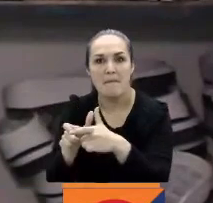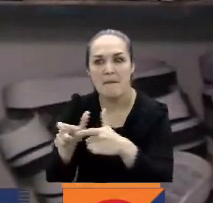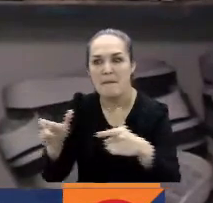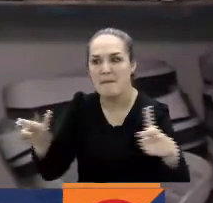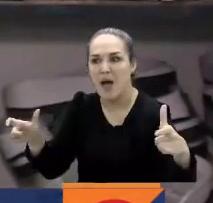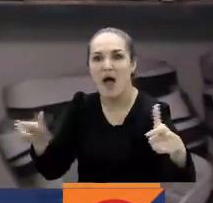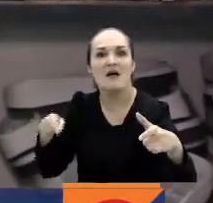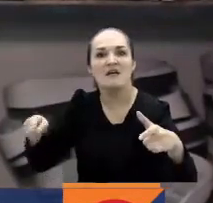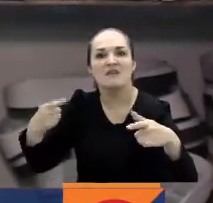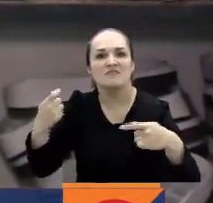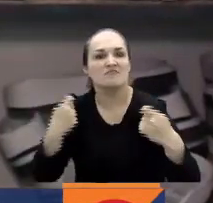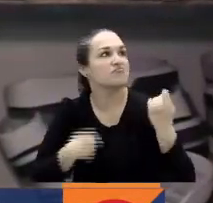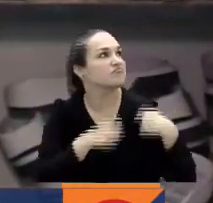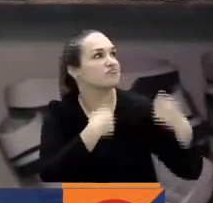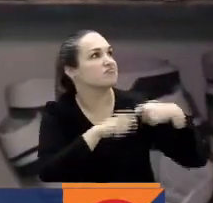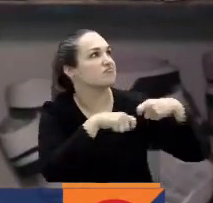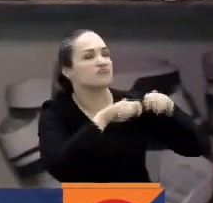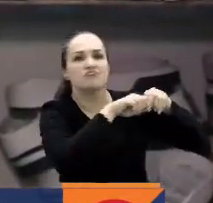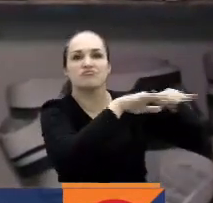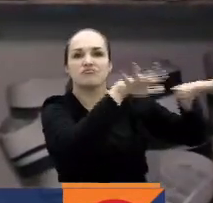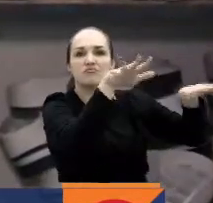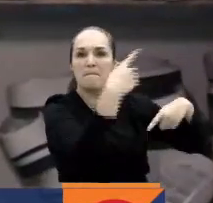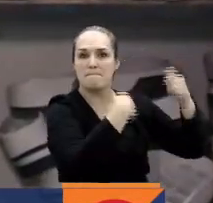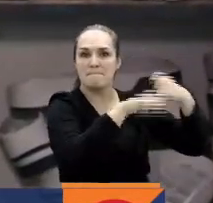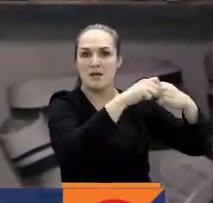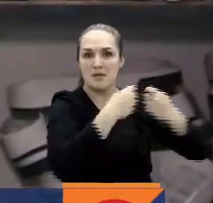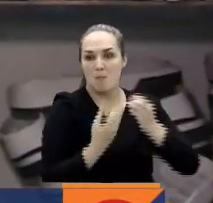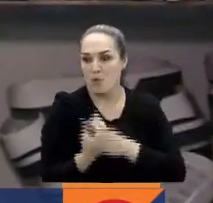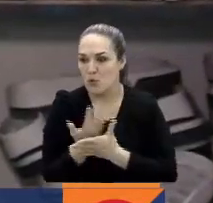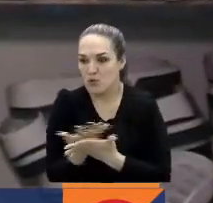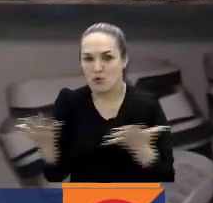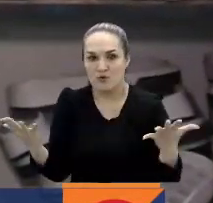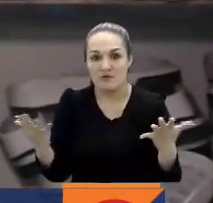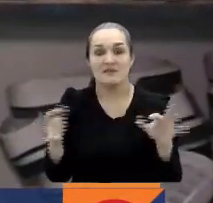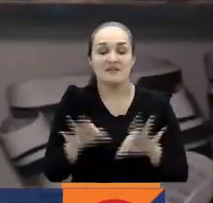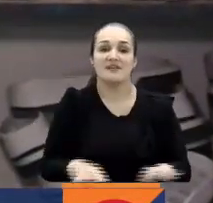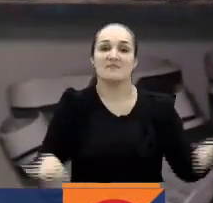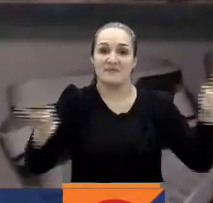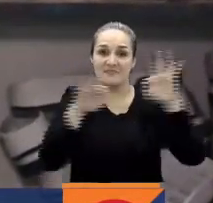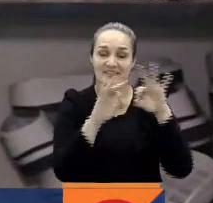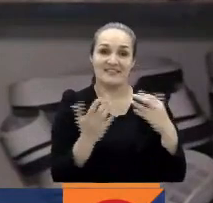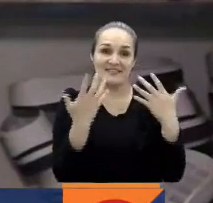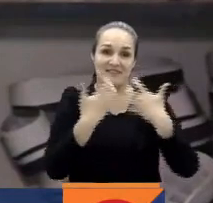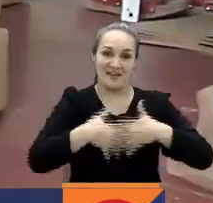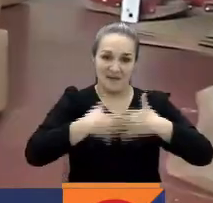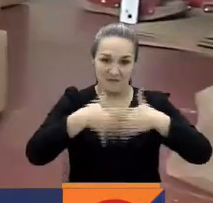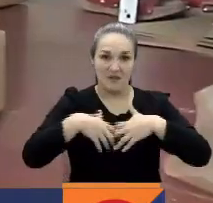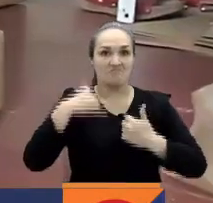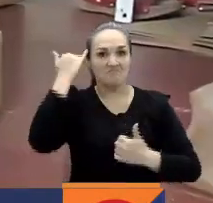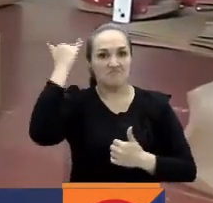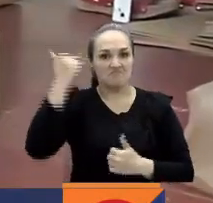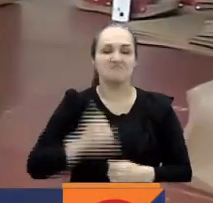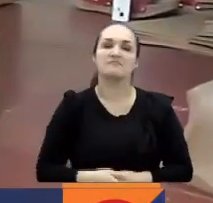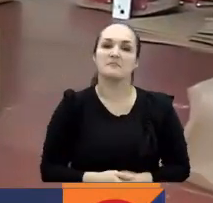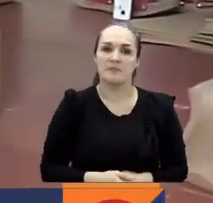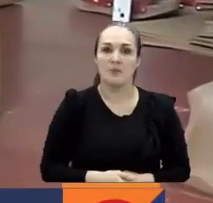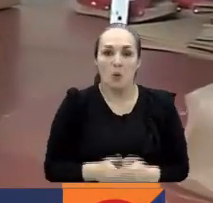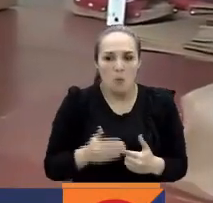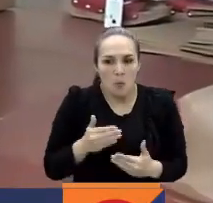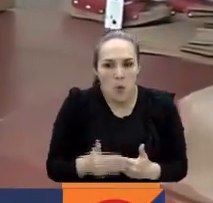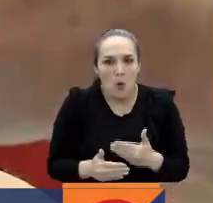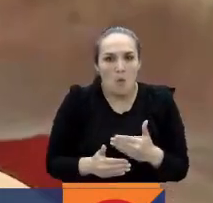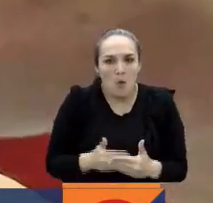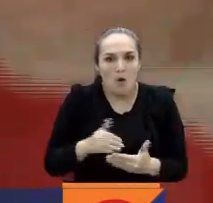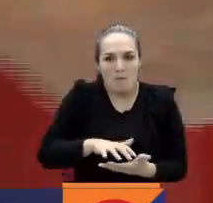en la distribución del producto. Entonces eso sería muy importante para nosotros como empresarios y emprendedores. Poco a poco empiezan a acumularse